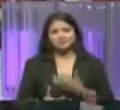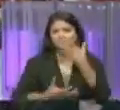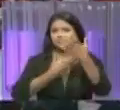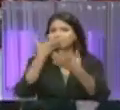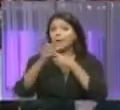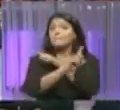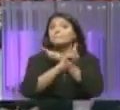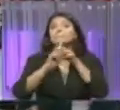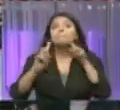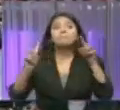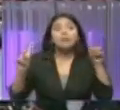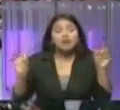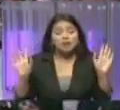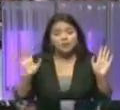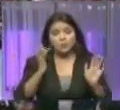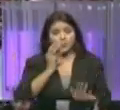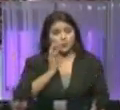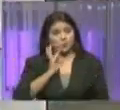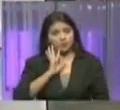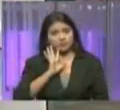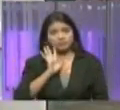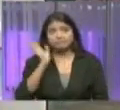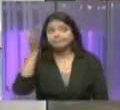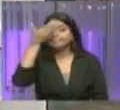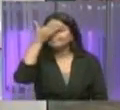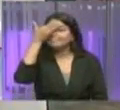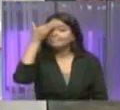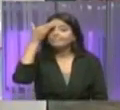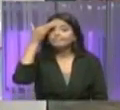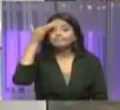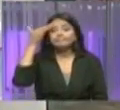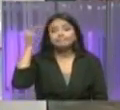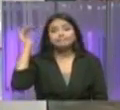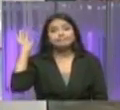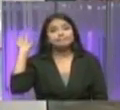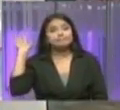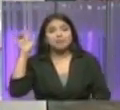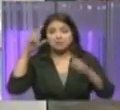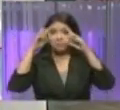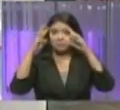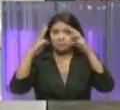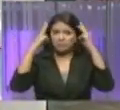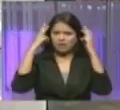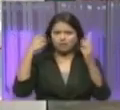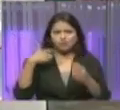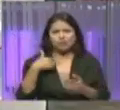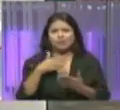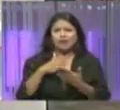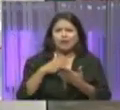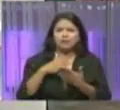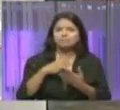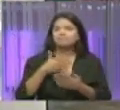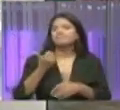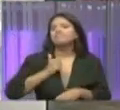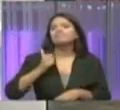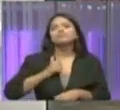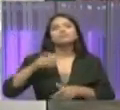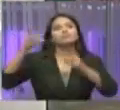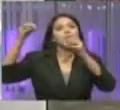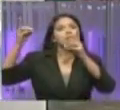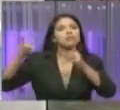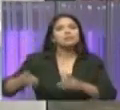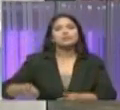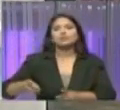Pero si fuera el caso, olvídese, señor Ramos Alú, que no me va a temblar el pulso para cumplir cualquier sentencia